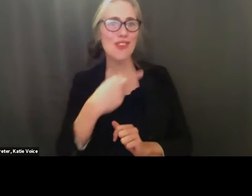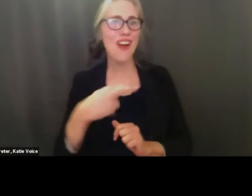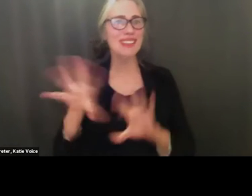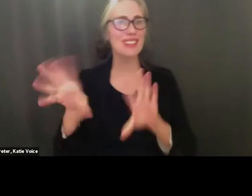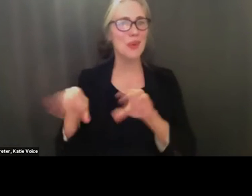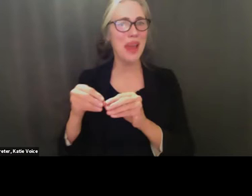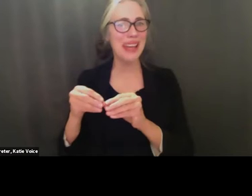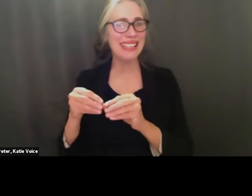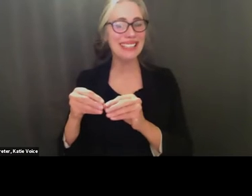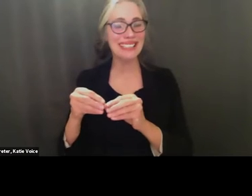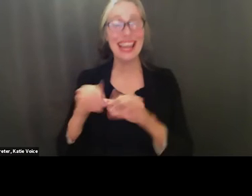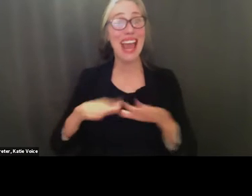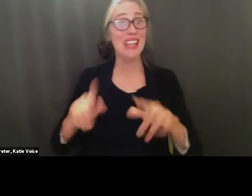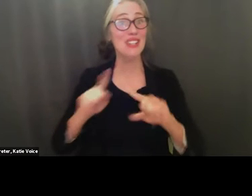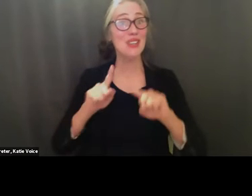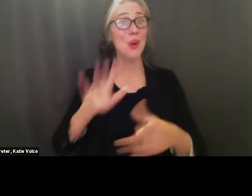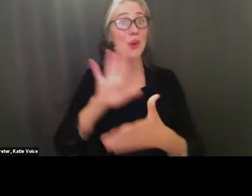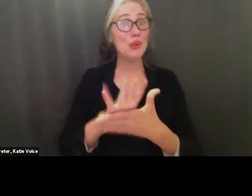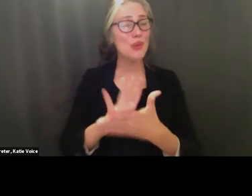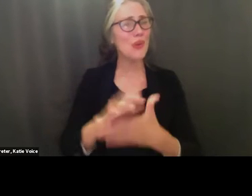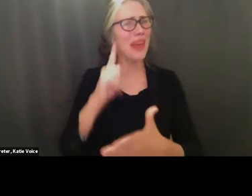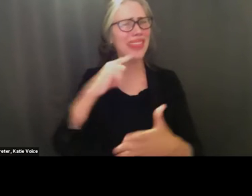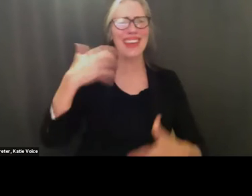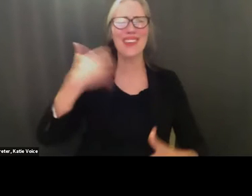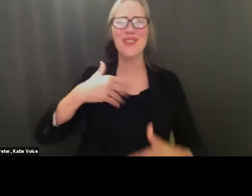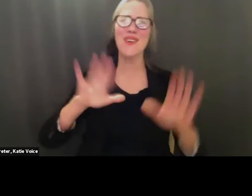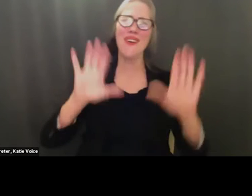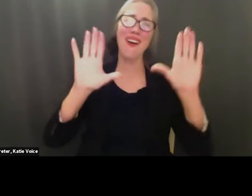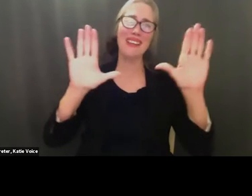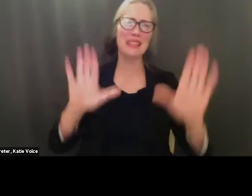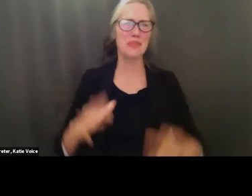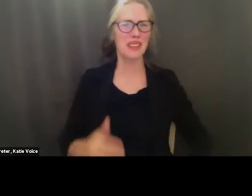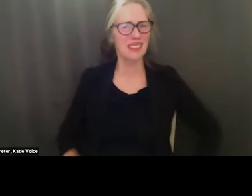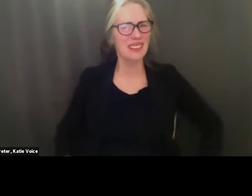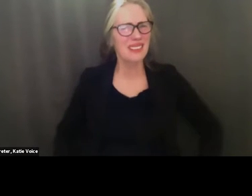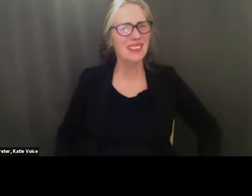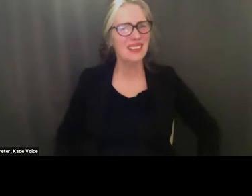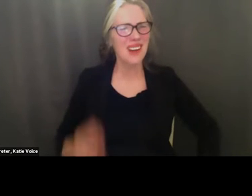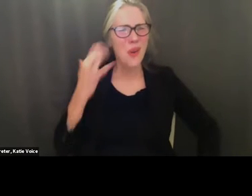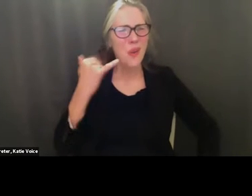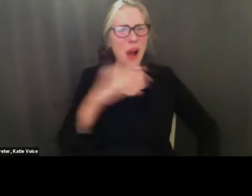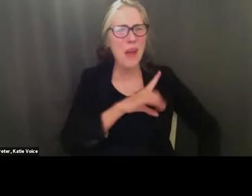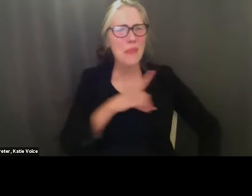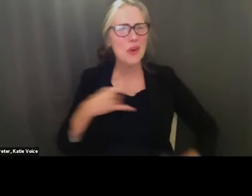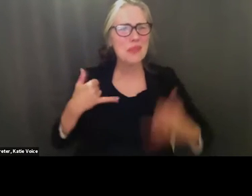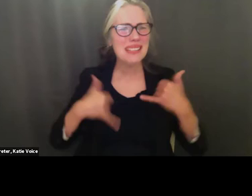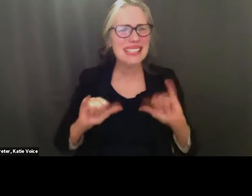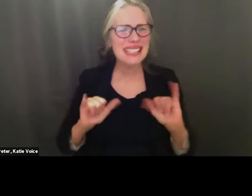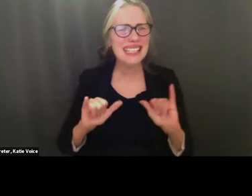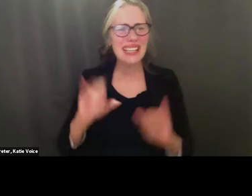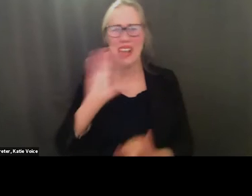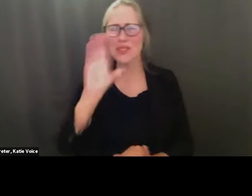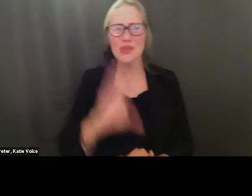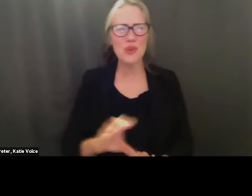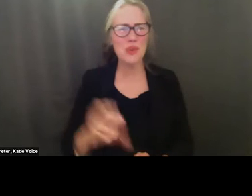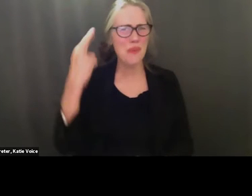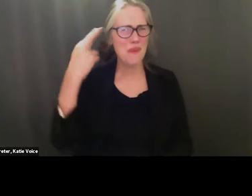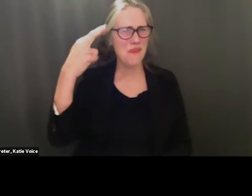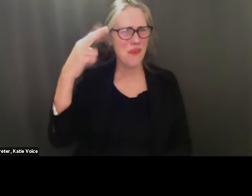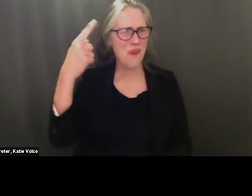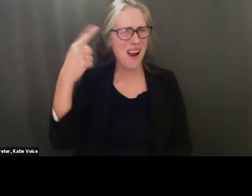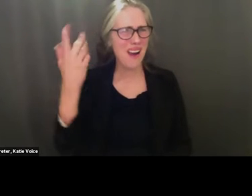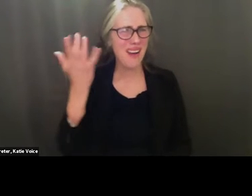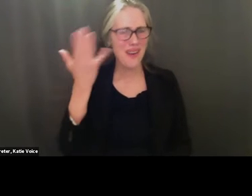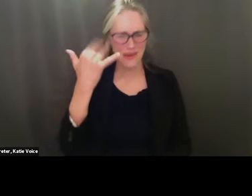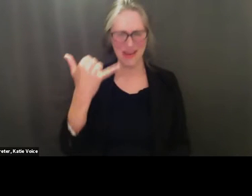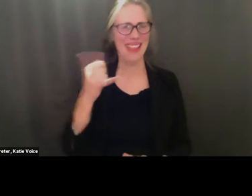han vuelto, lo cual es maravilloso. Pero me pregunto, ¿por qué tenemos reuniones por Zoom? ¿Cuál es la razón